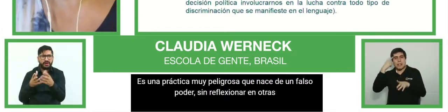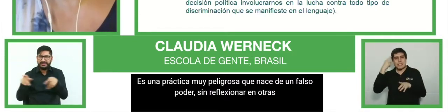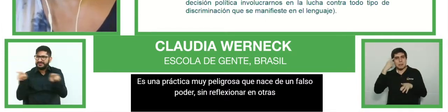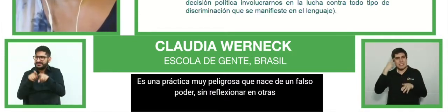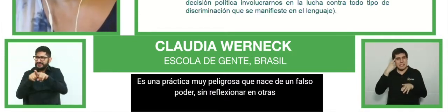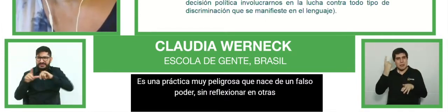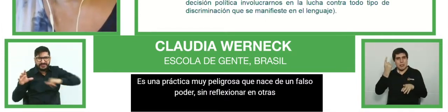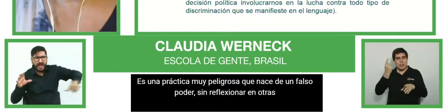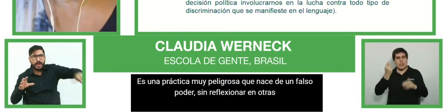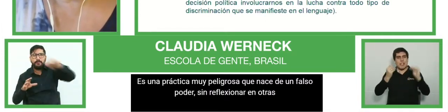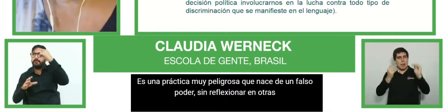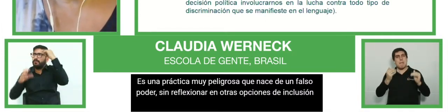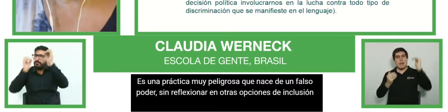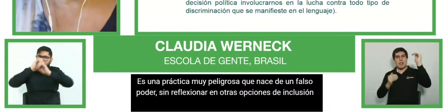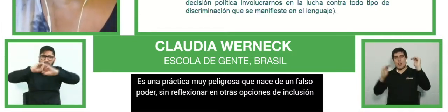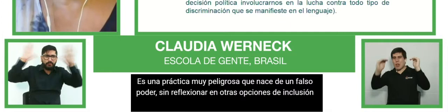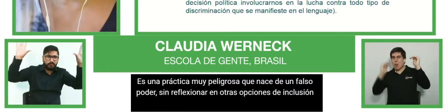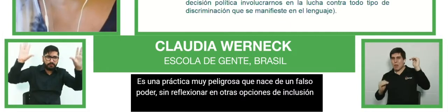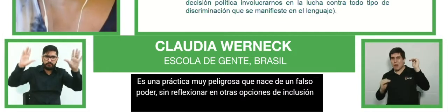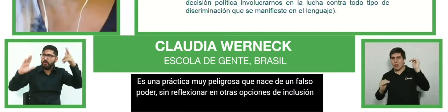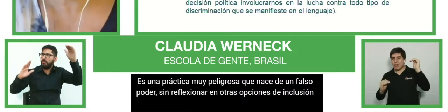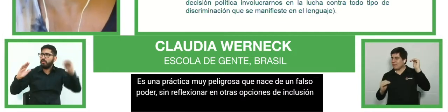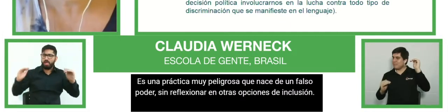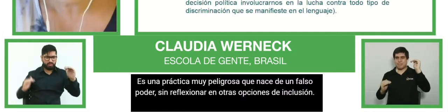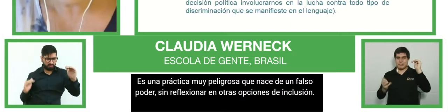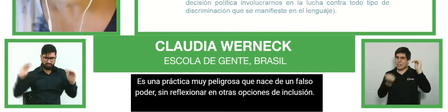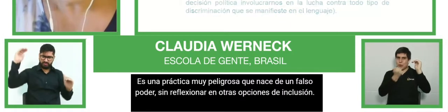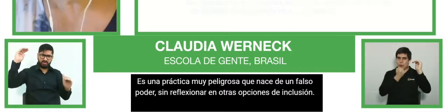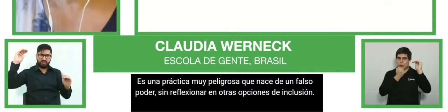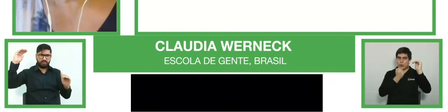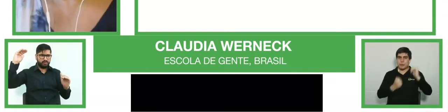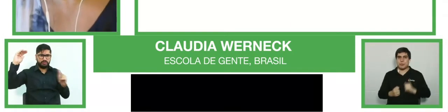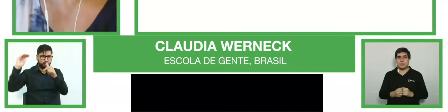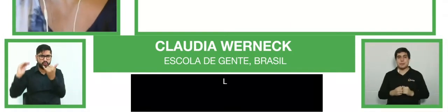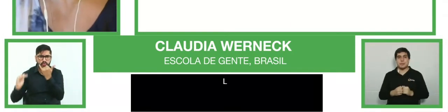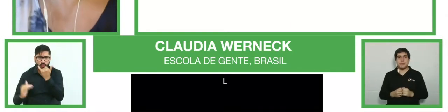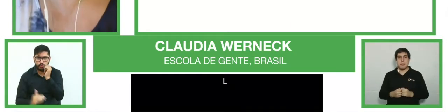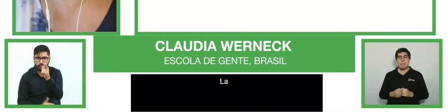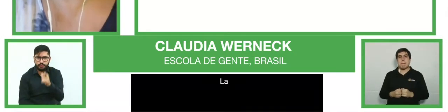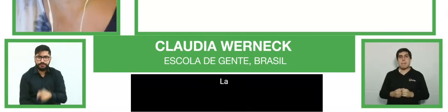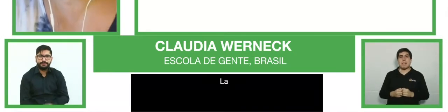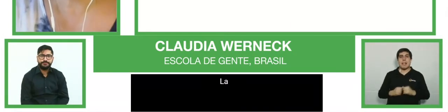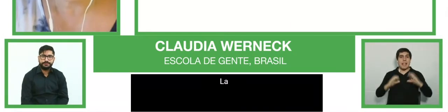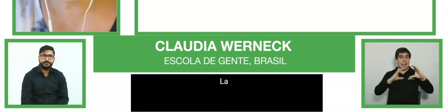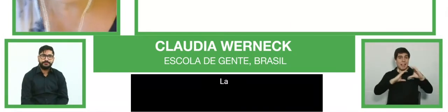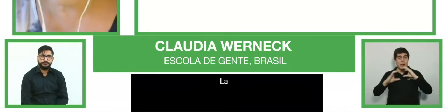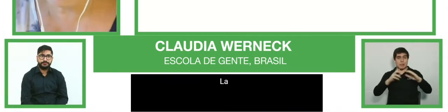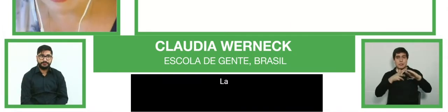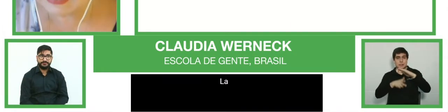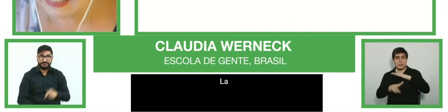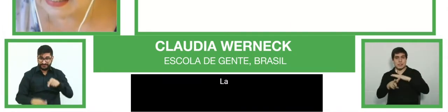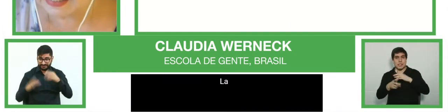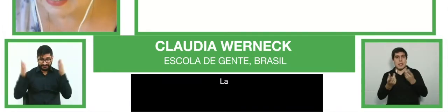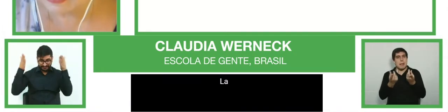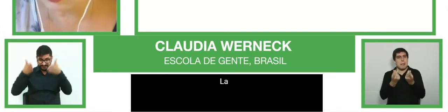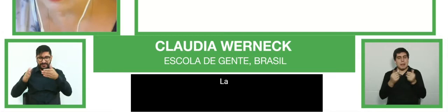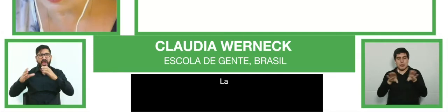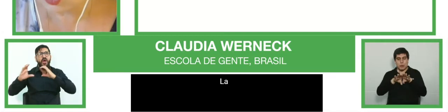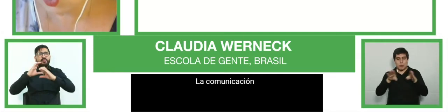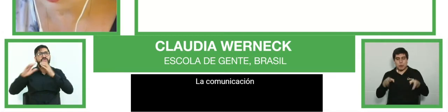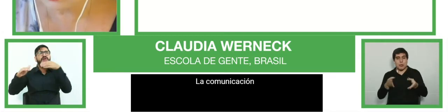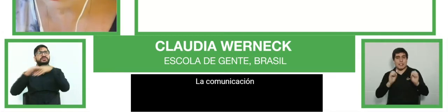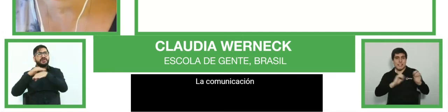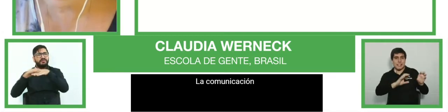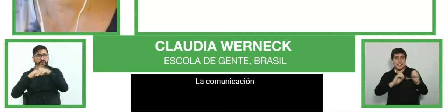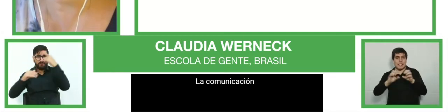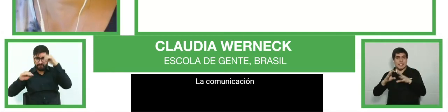poder? Por favor, la siguiente. La comunicación accesible es la base de la